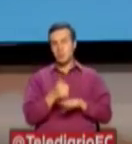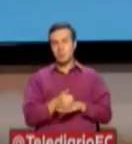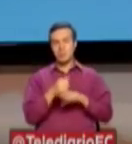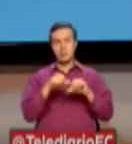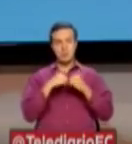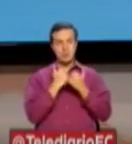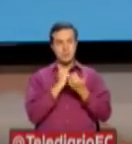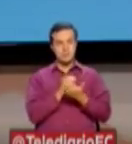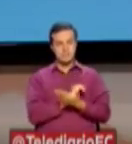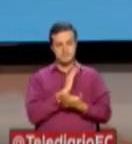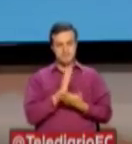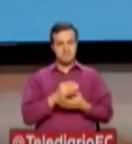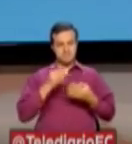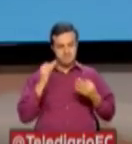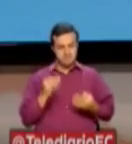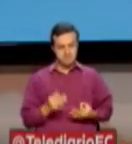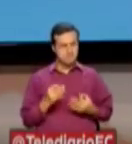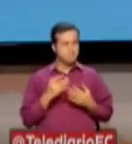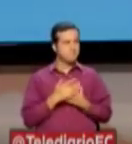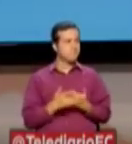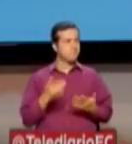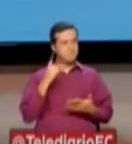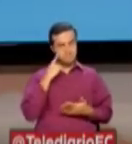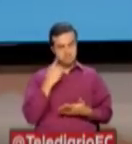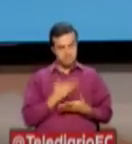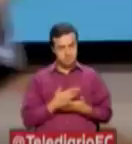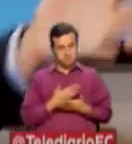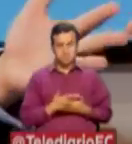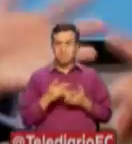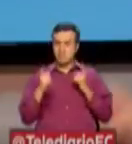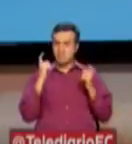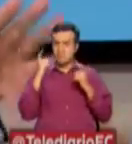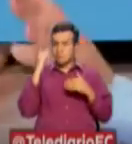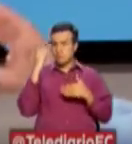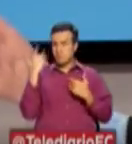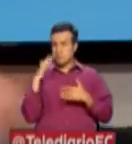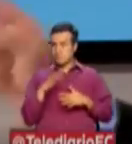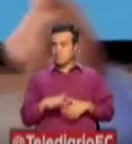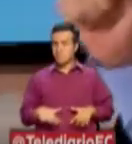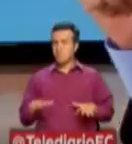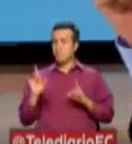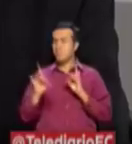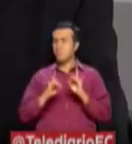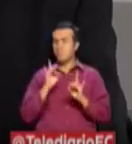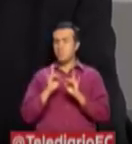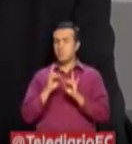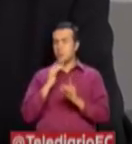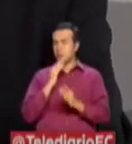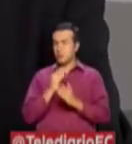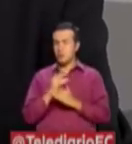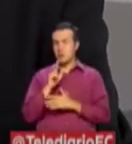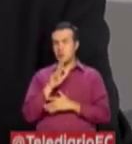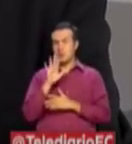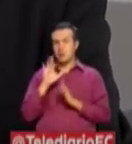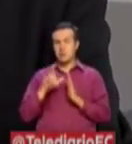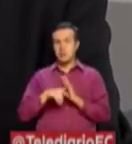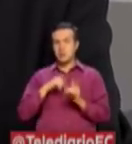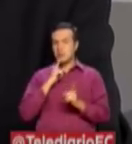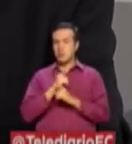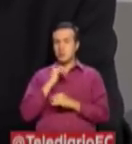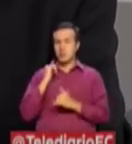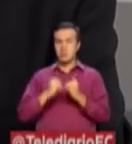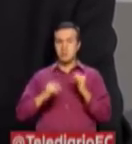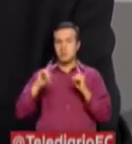y vamos a nosotros a demostrar que tenemos capacidad de control político y suelo evento siete de la mañana 35 minutos queremos